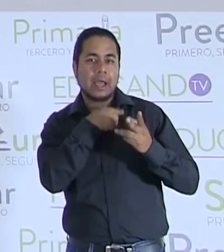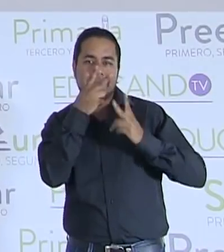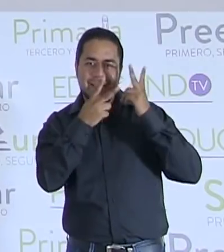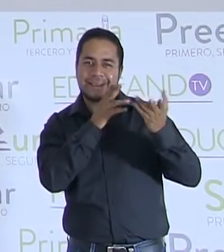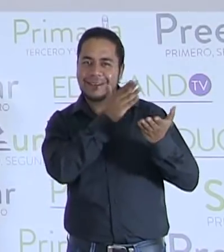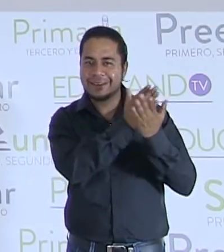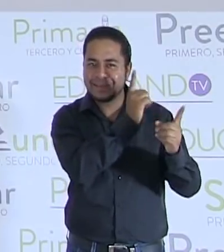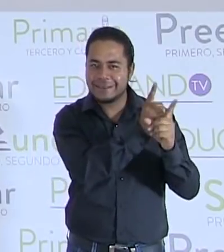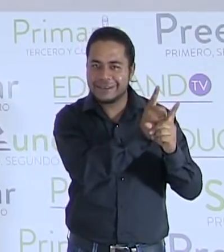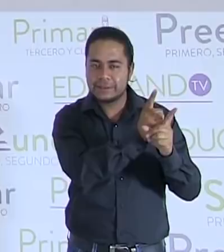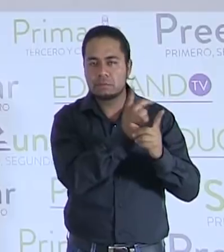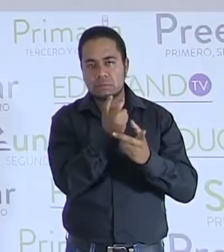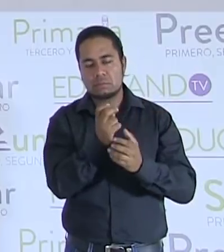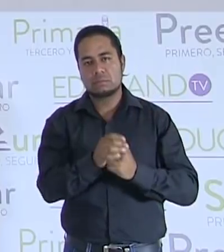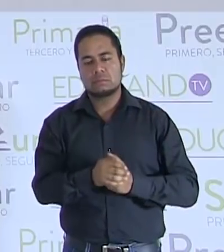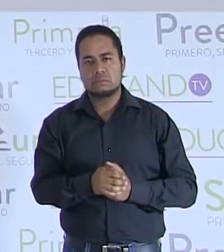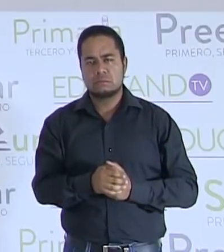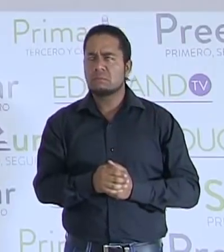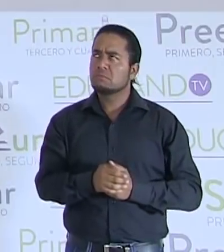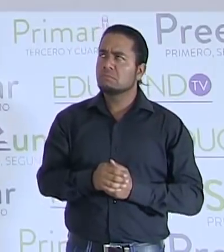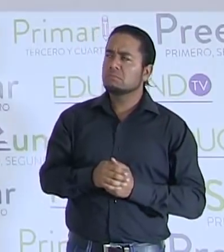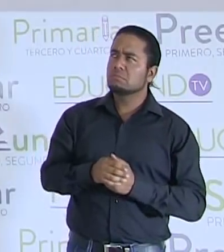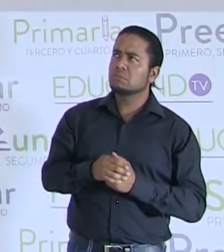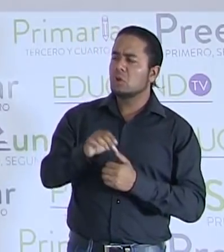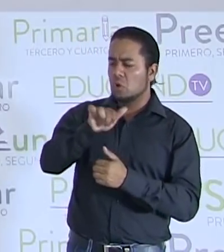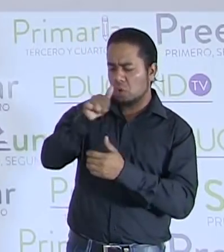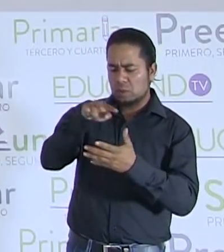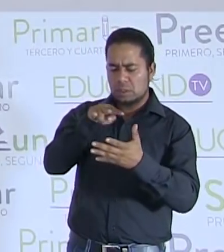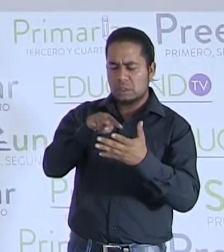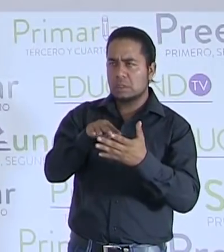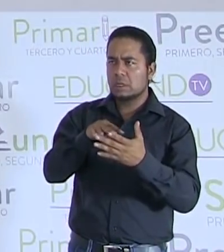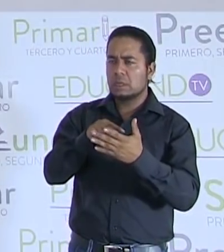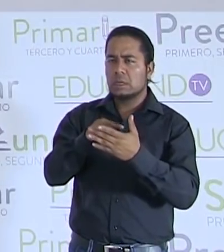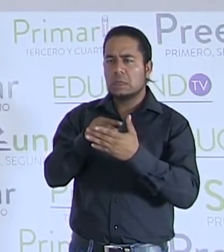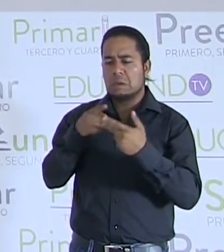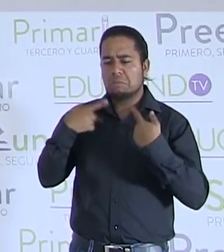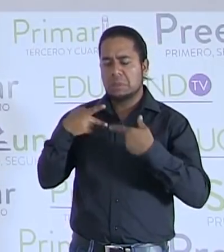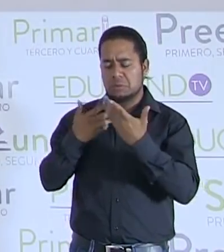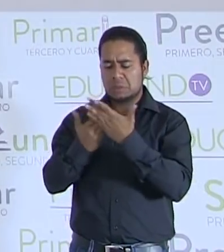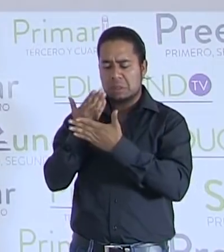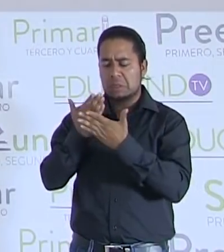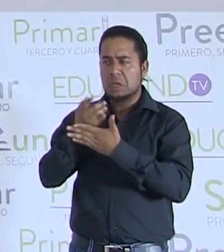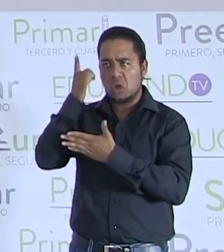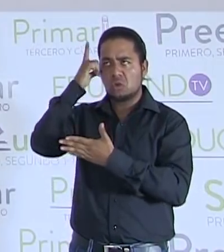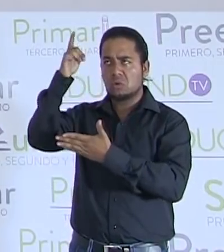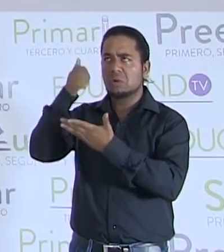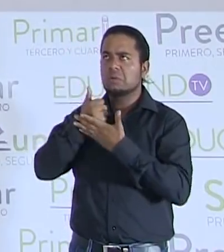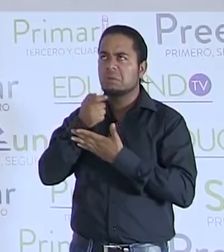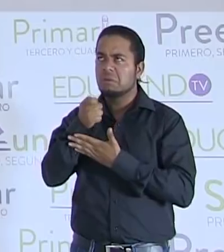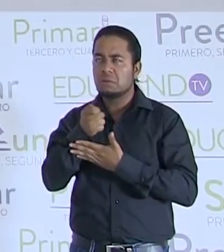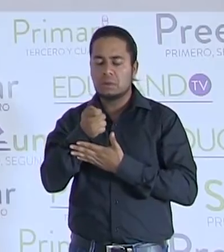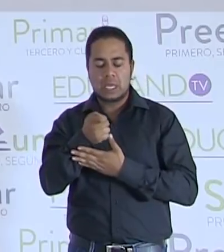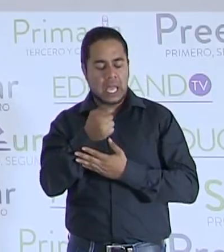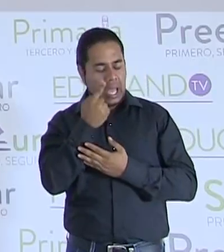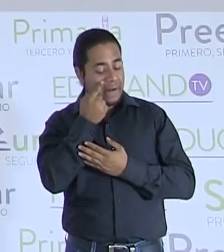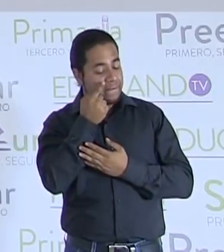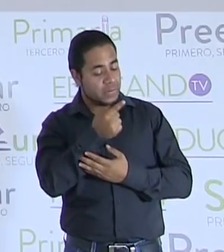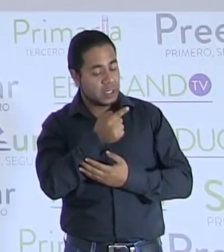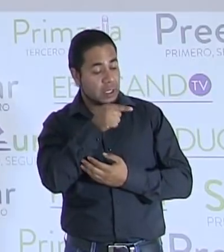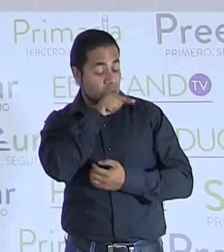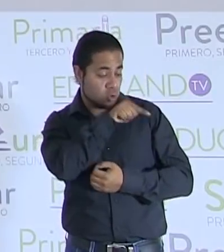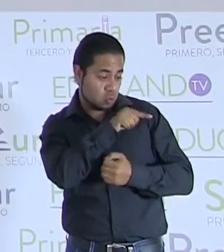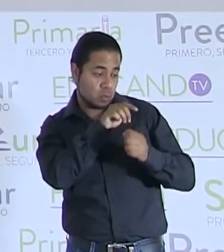visitan. ¿Y qué quiere decir al que madruga Dios lo ayuda? Que si te